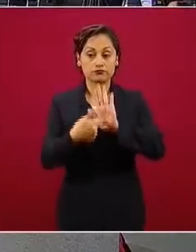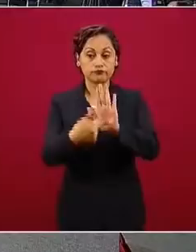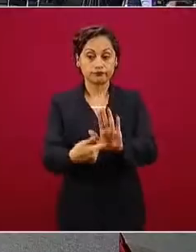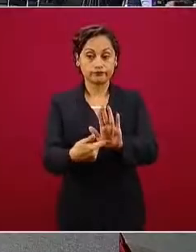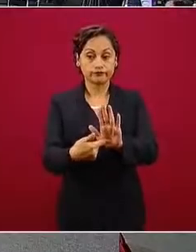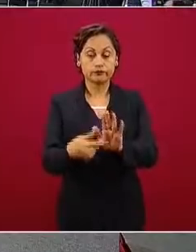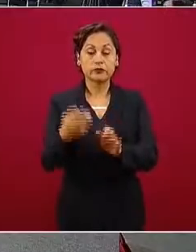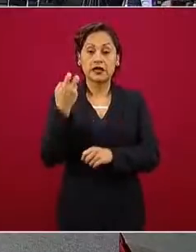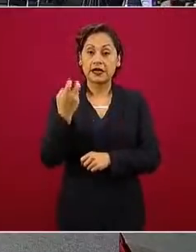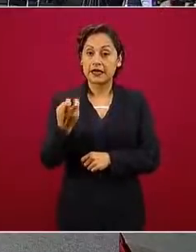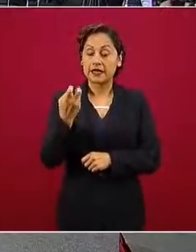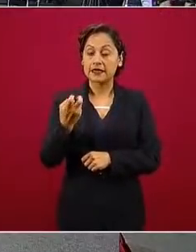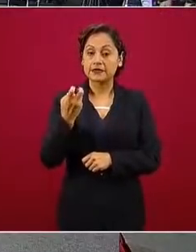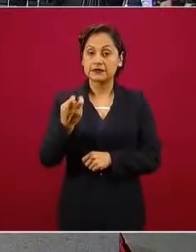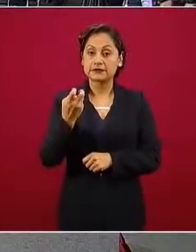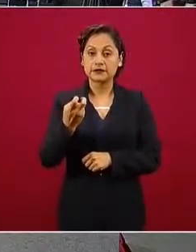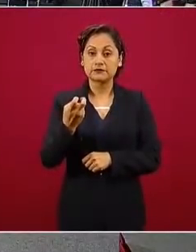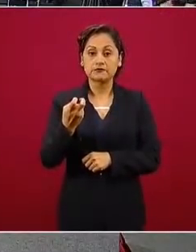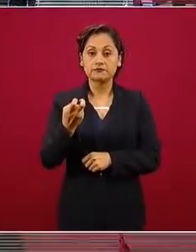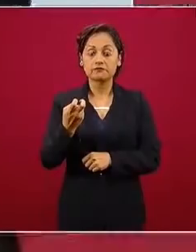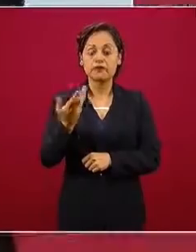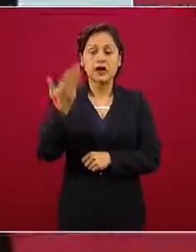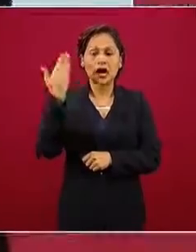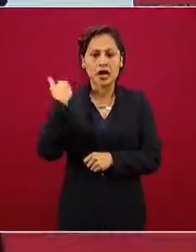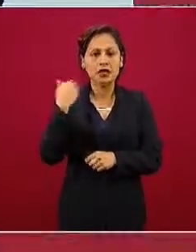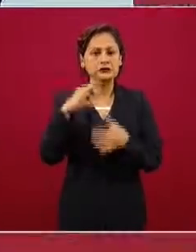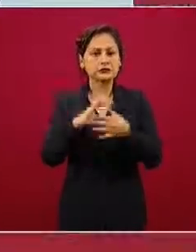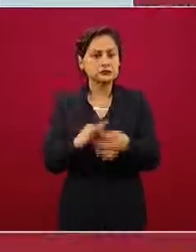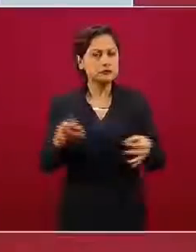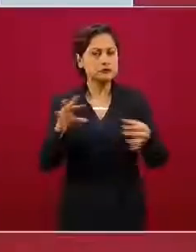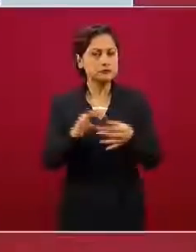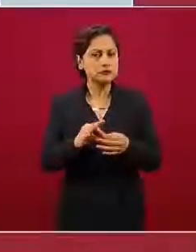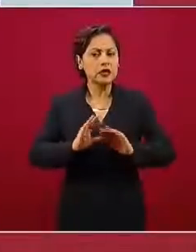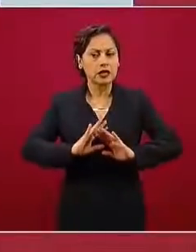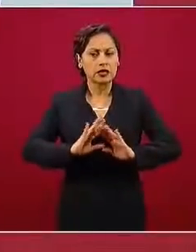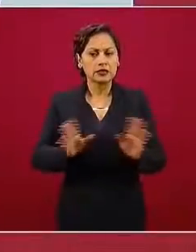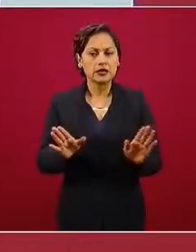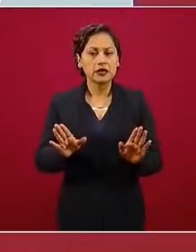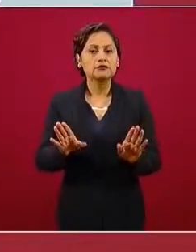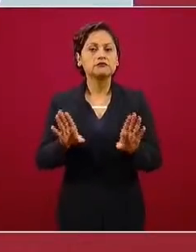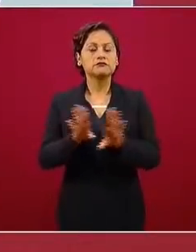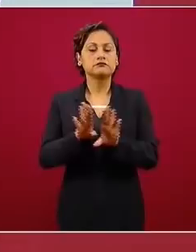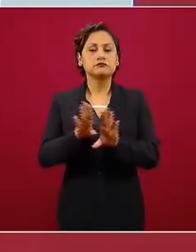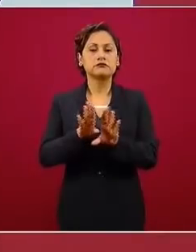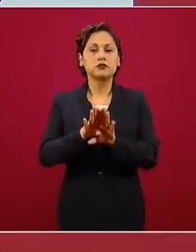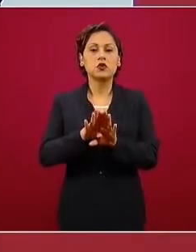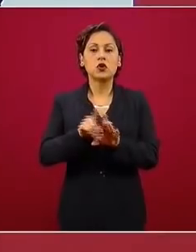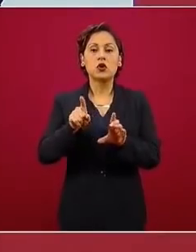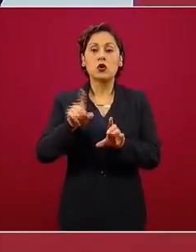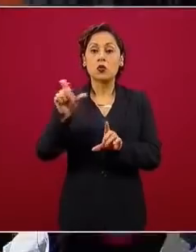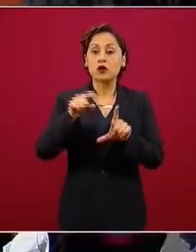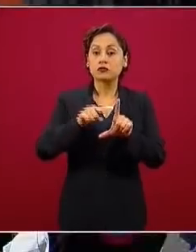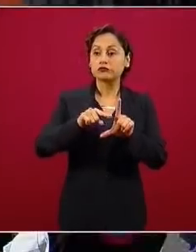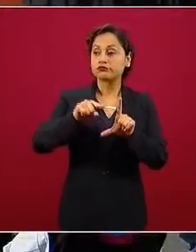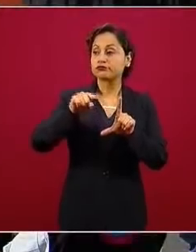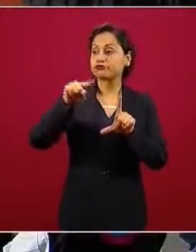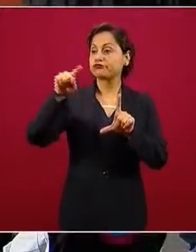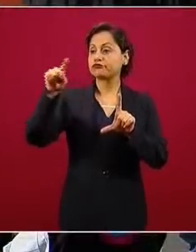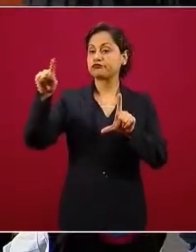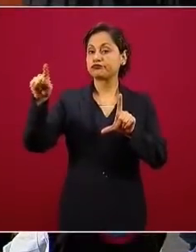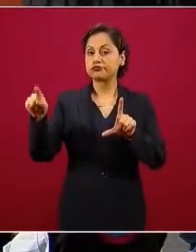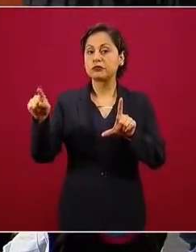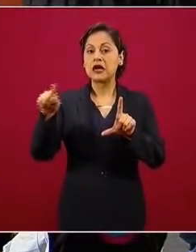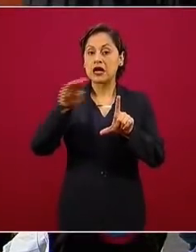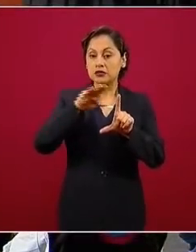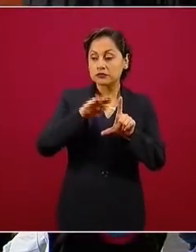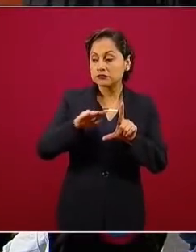forma de representar lo que hemos comentado en varias ocasiones, que es este aplanamiento de la curva. Aplanamiento de la curva es la